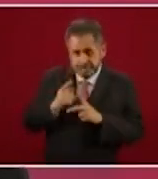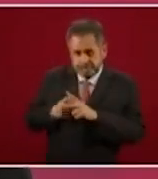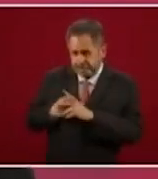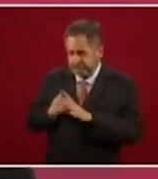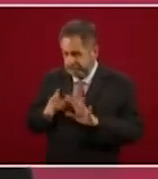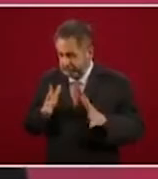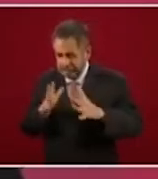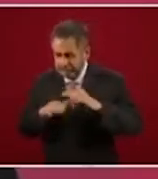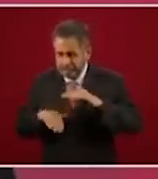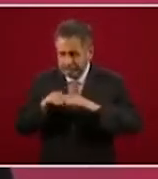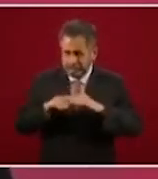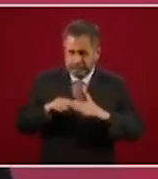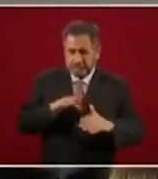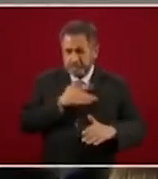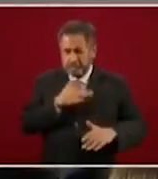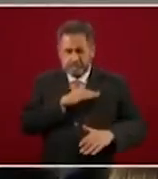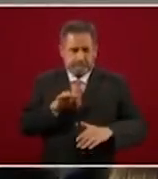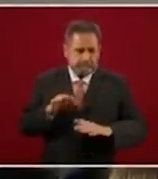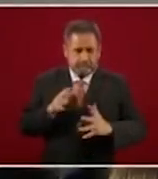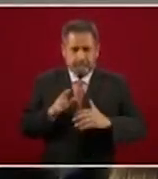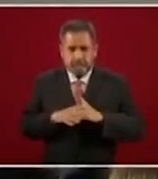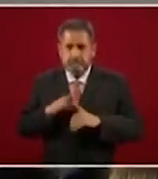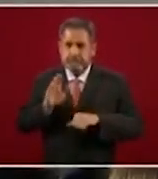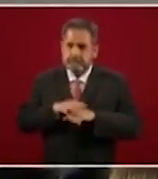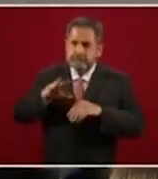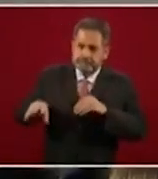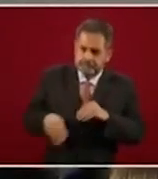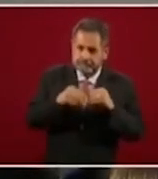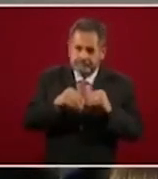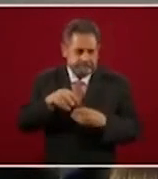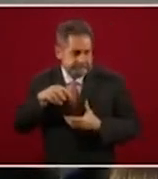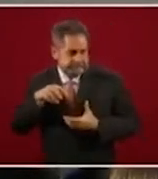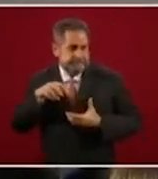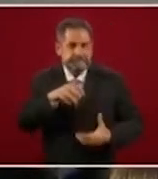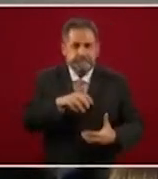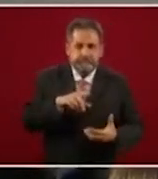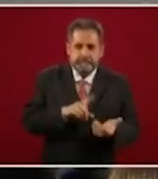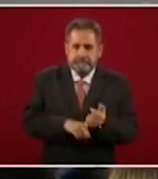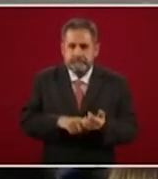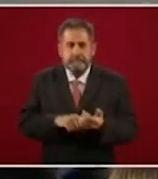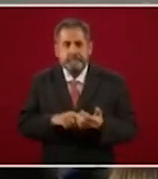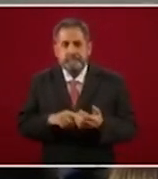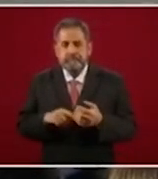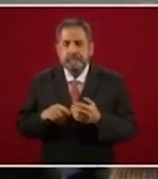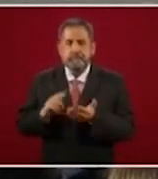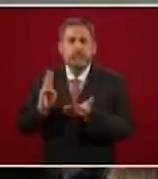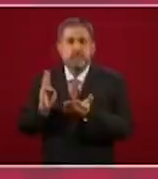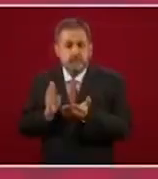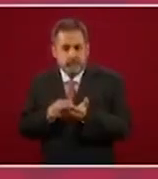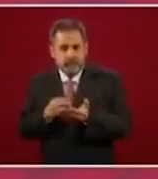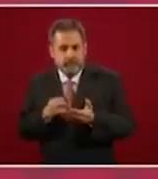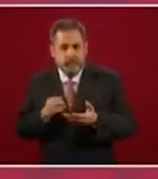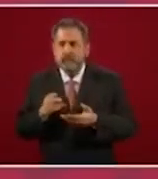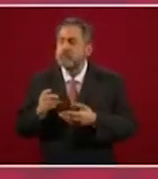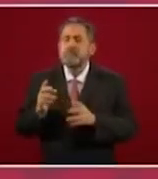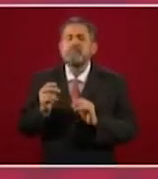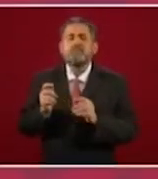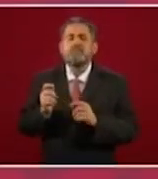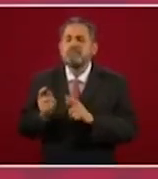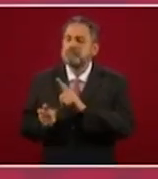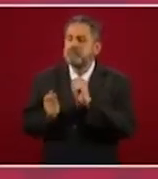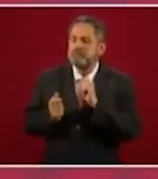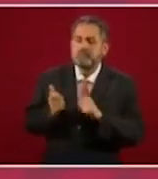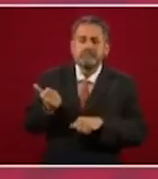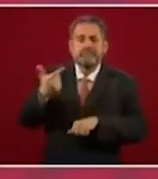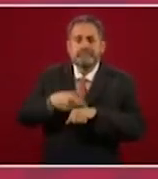tenemos un aproximado que deberíamos agregarle al ascua el total de las cuotas de recuperación él